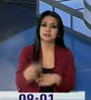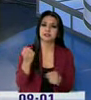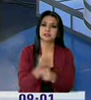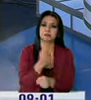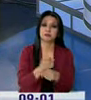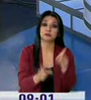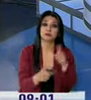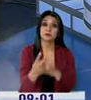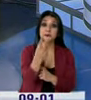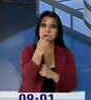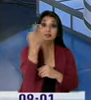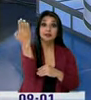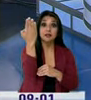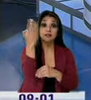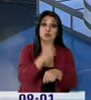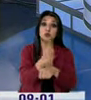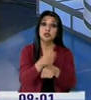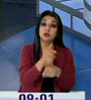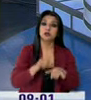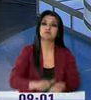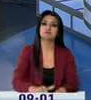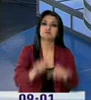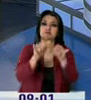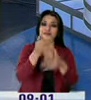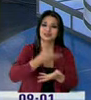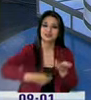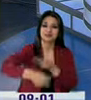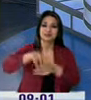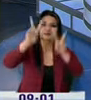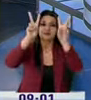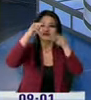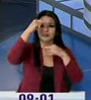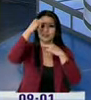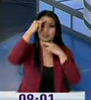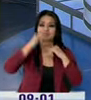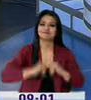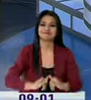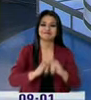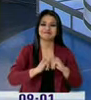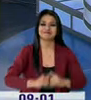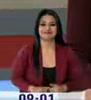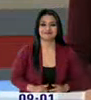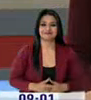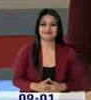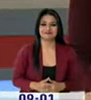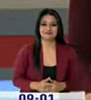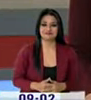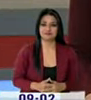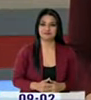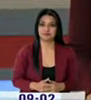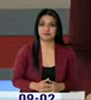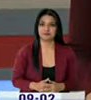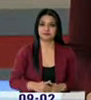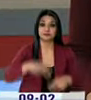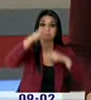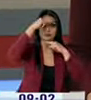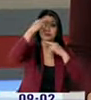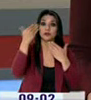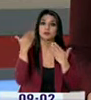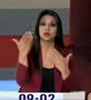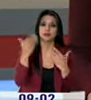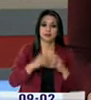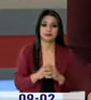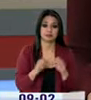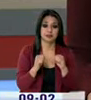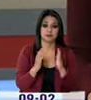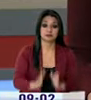televisión. Tenemos todavía una hora para convertir algunos contenidos muy interesantes que a continuación le contamos. Vamos a contar noticias políticas.